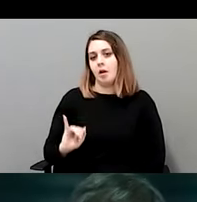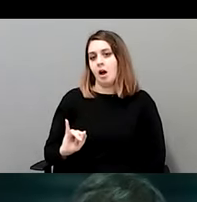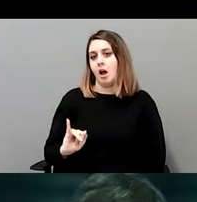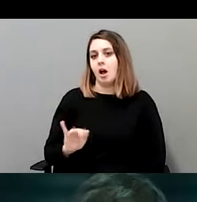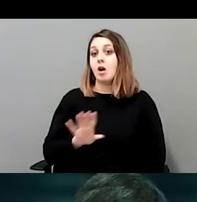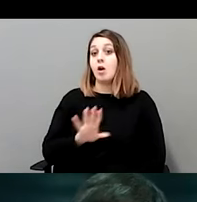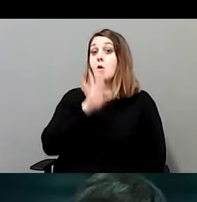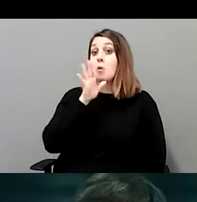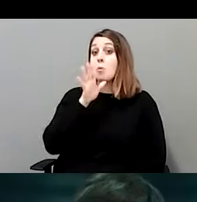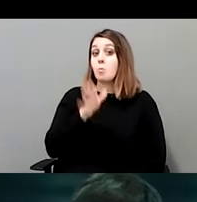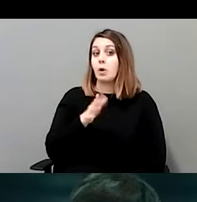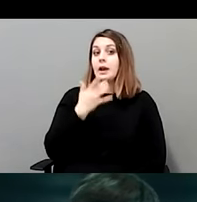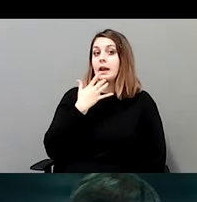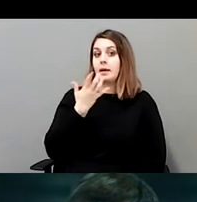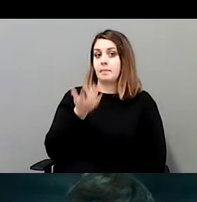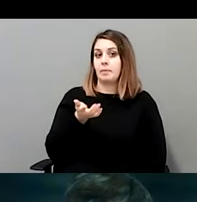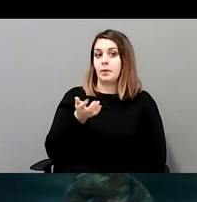qué? Bueno, porque